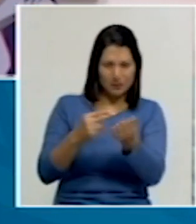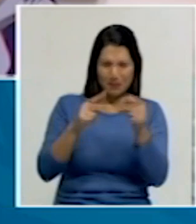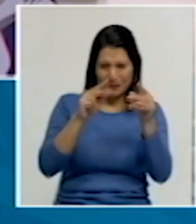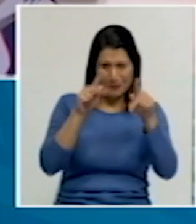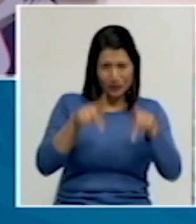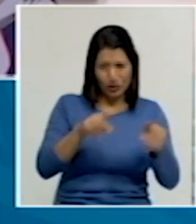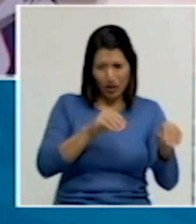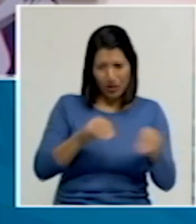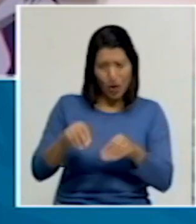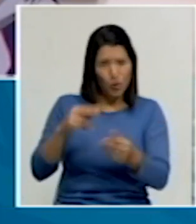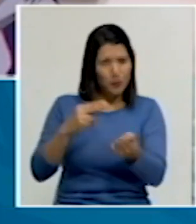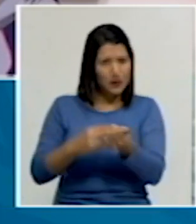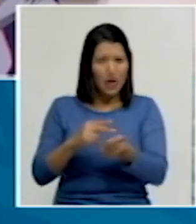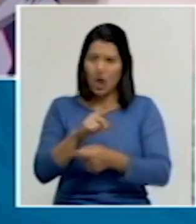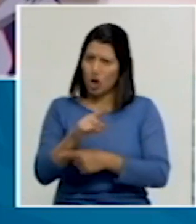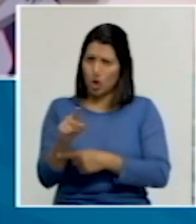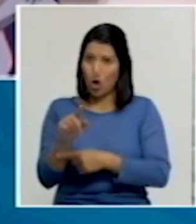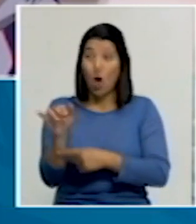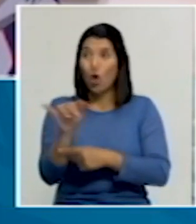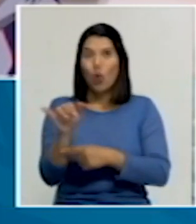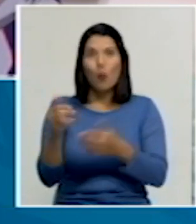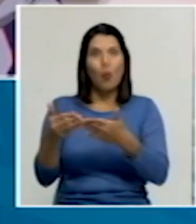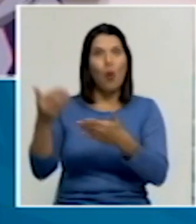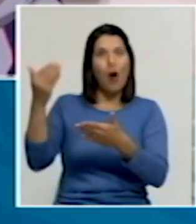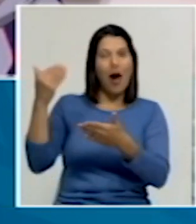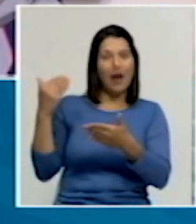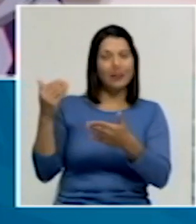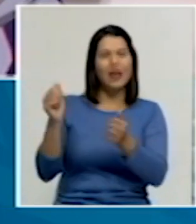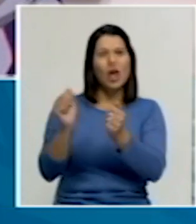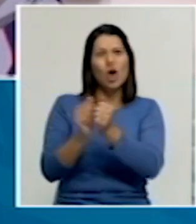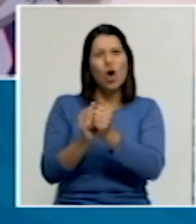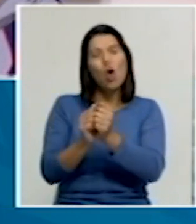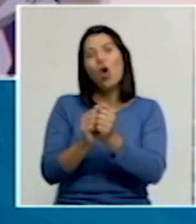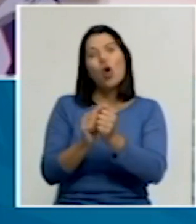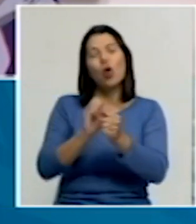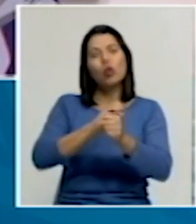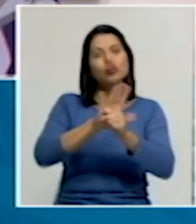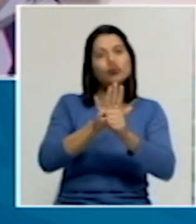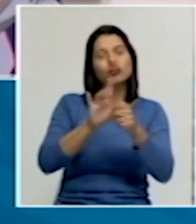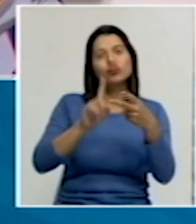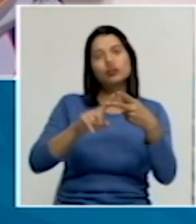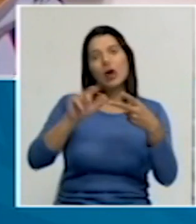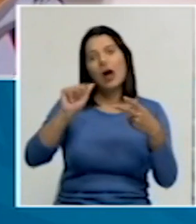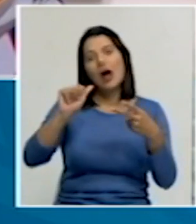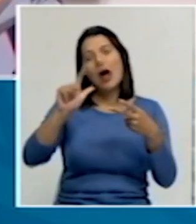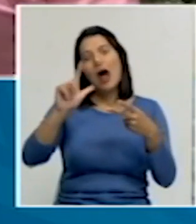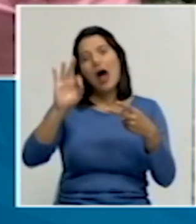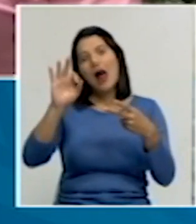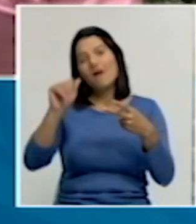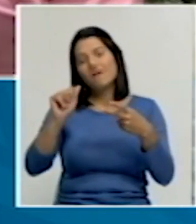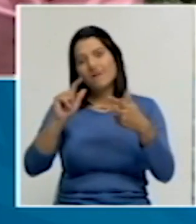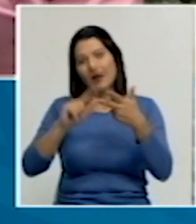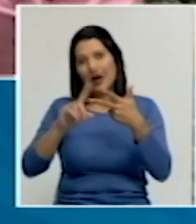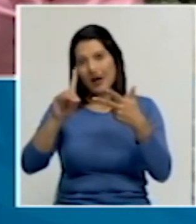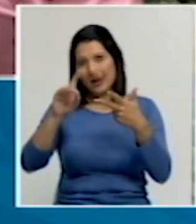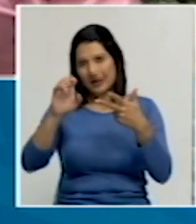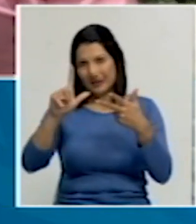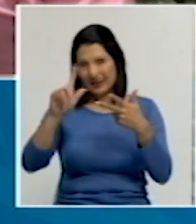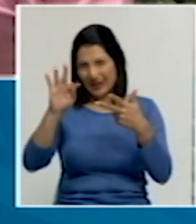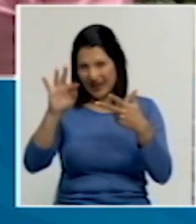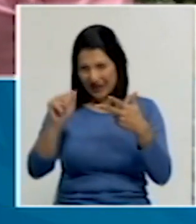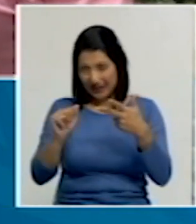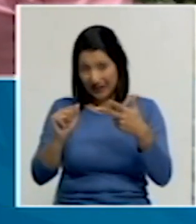la variante original o con alfa o con delta. En, Con en, Omicron, como lo vimos en la cuarta